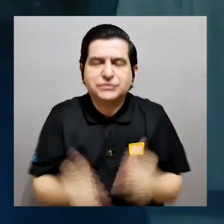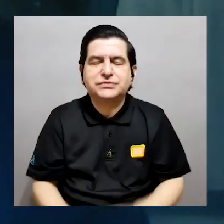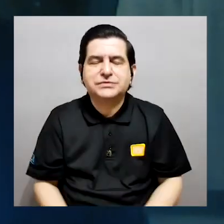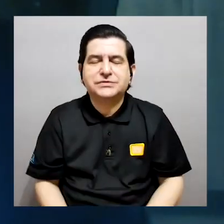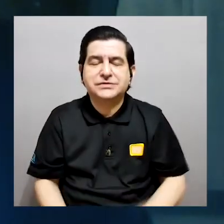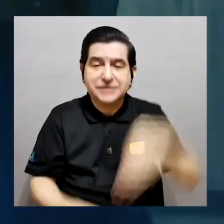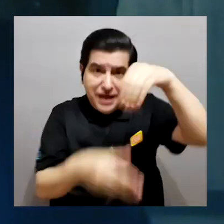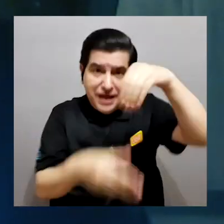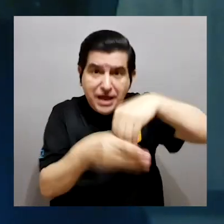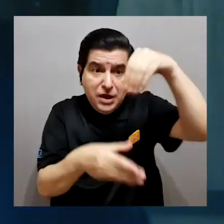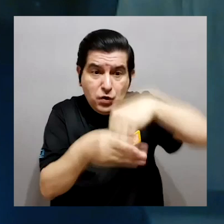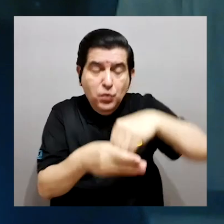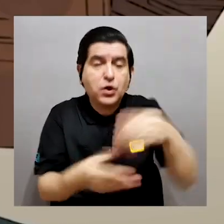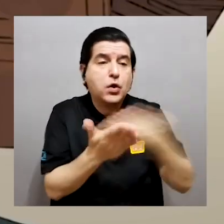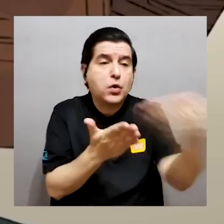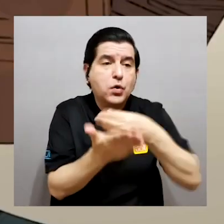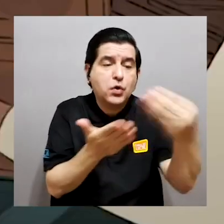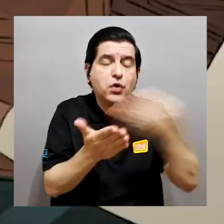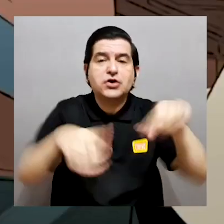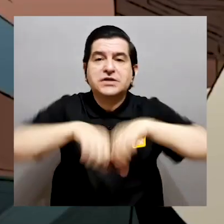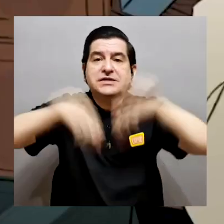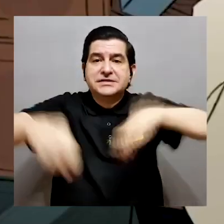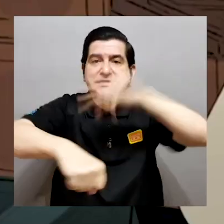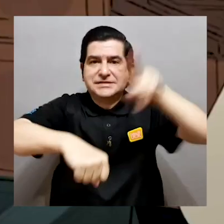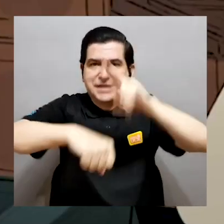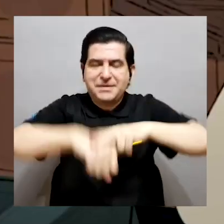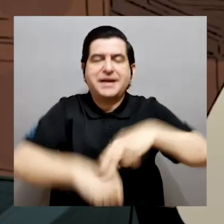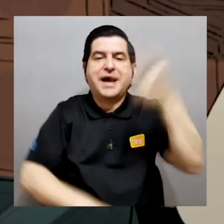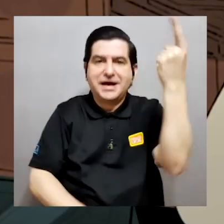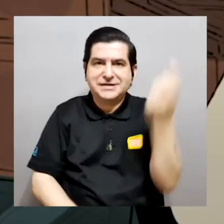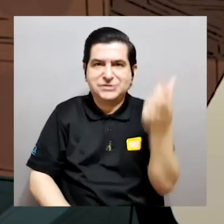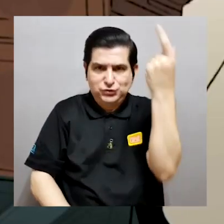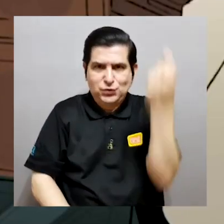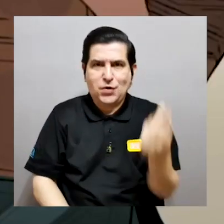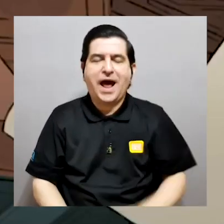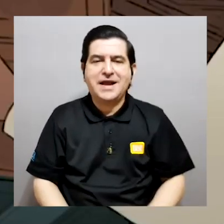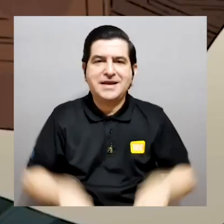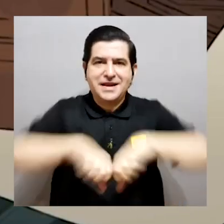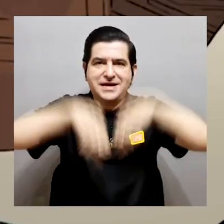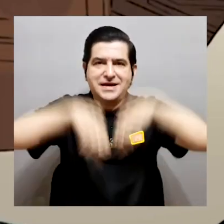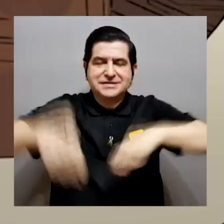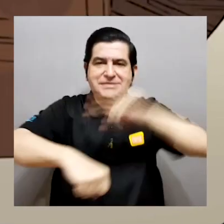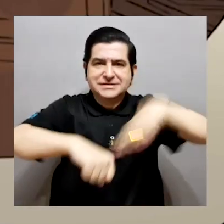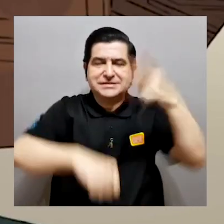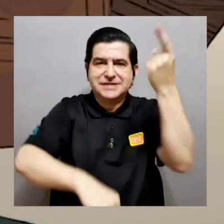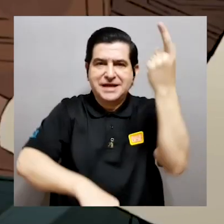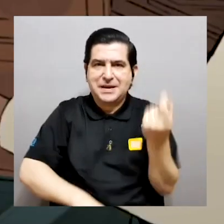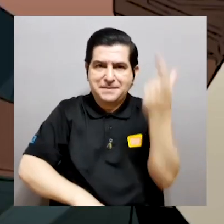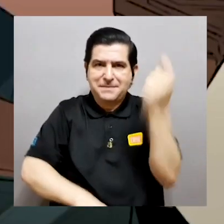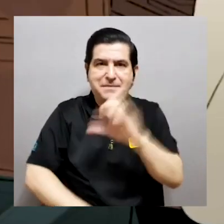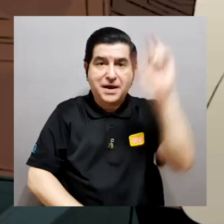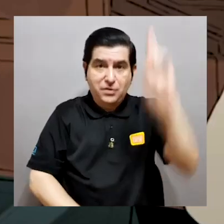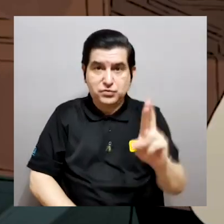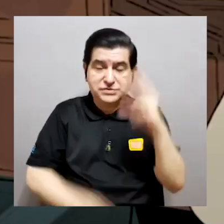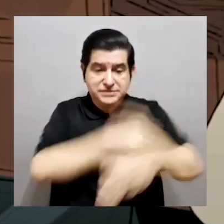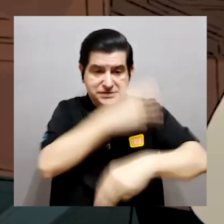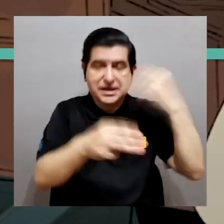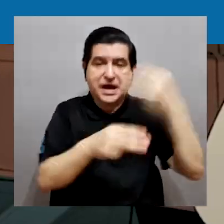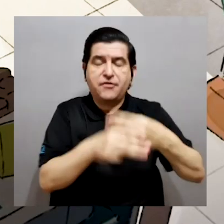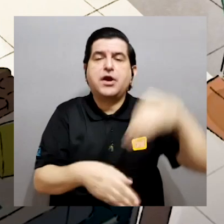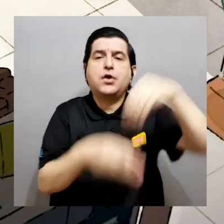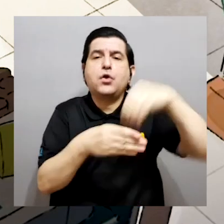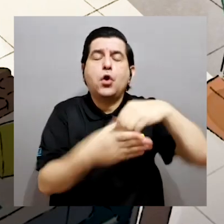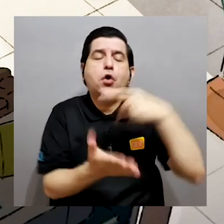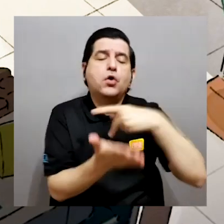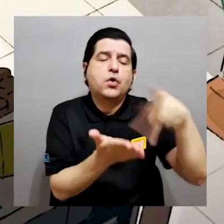es integrar cada vez más el consumo al Sistema Nacional de Pensiones, ¿verdad? El Sistema Nacional de Pensiones en Costa Rica y en el mundo siempre